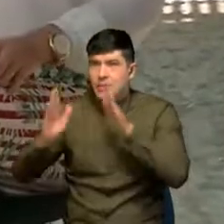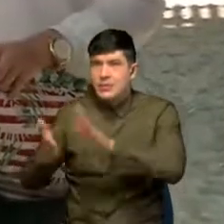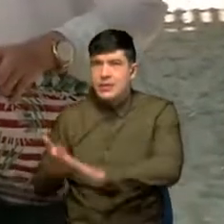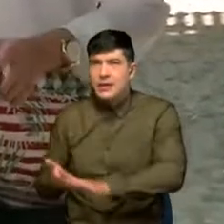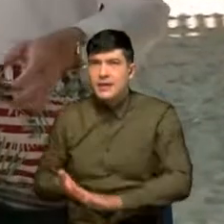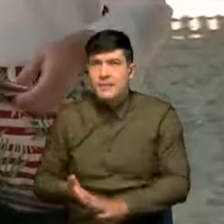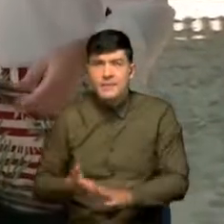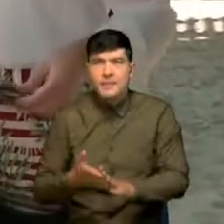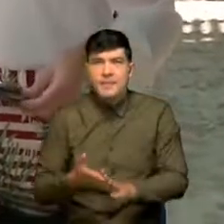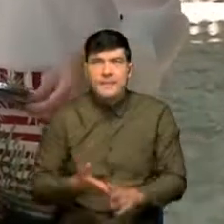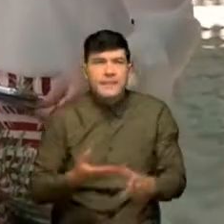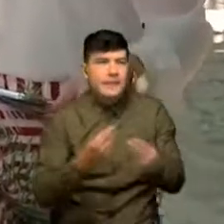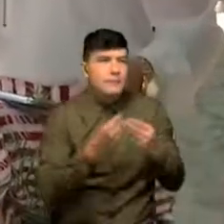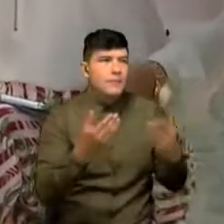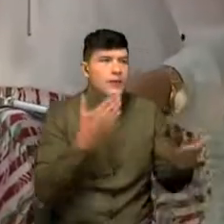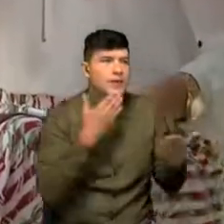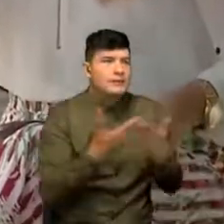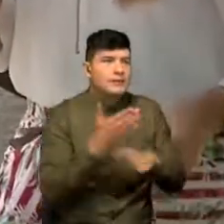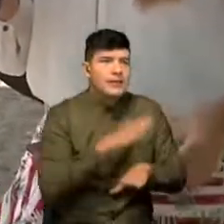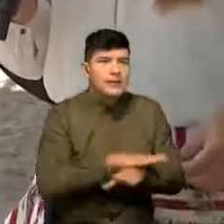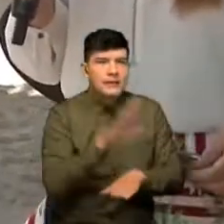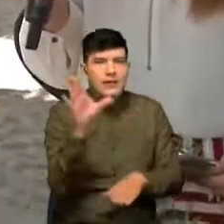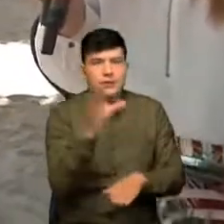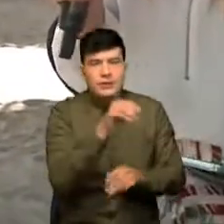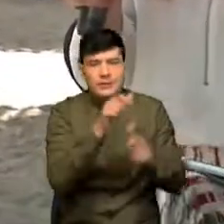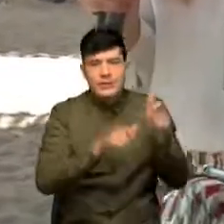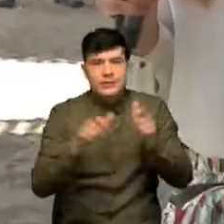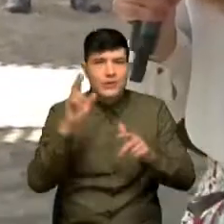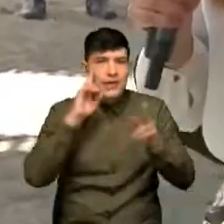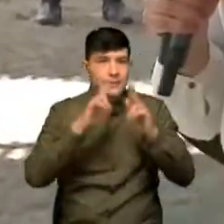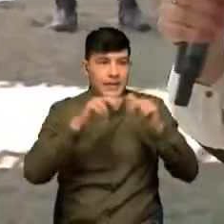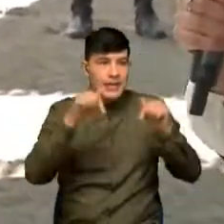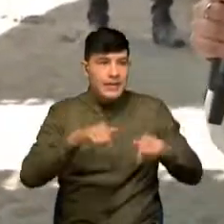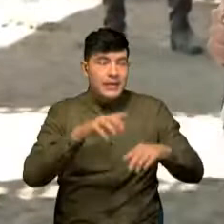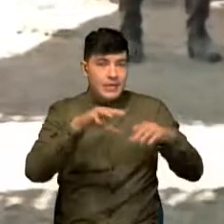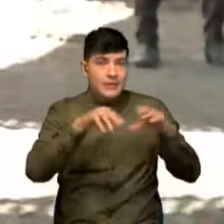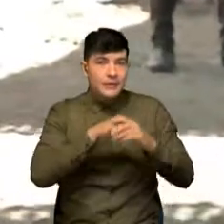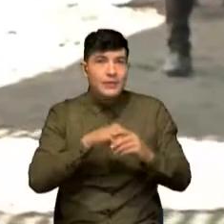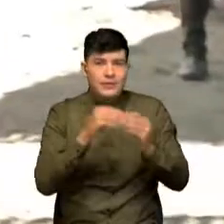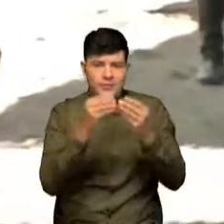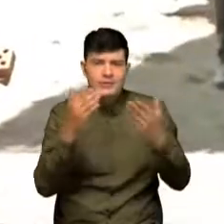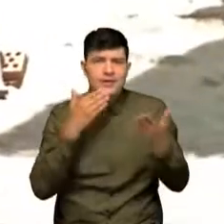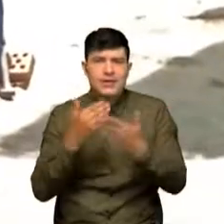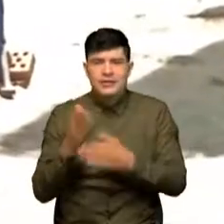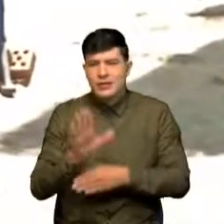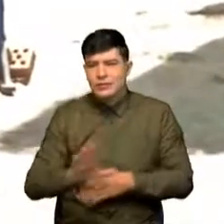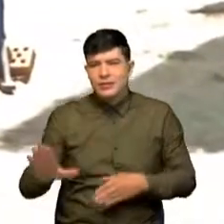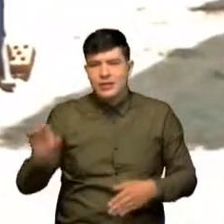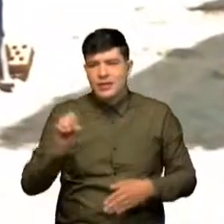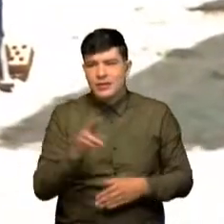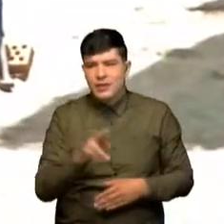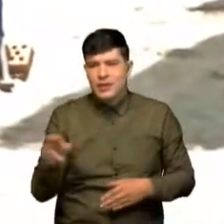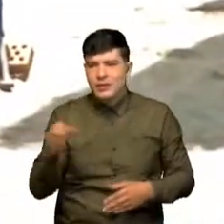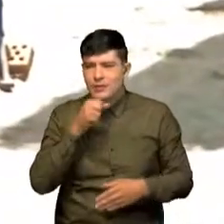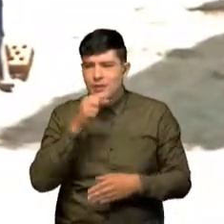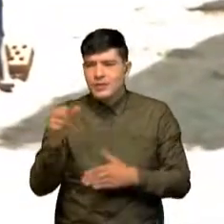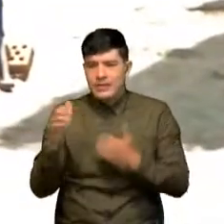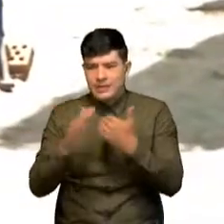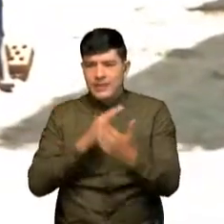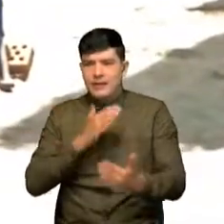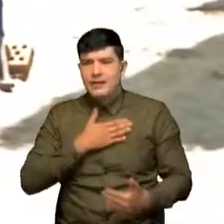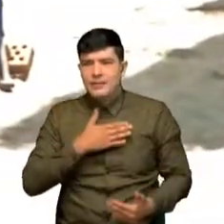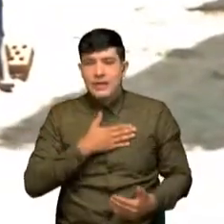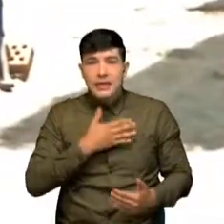Bueno, muchas tardes a todos los televidentes de Canal Troy y a ustedes por la invitación. Decirles que felices, contentos de verdad por